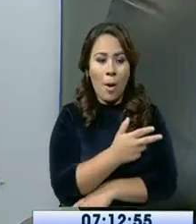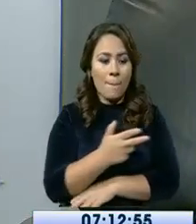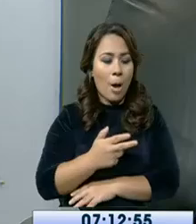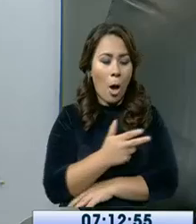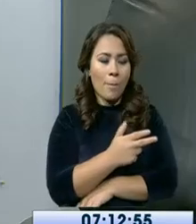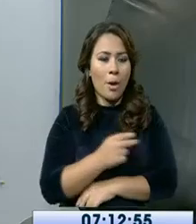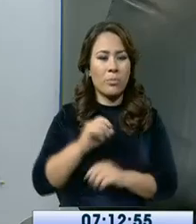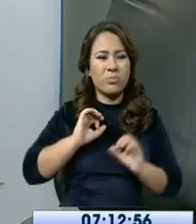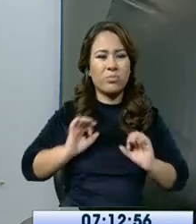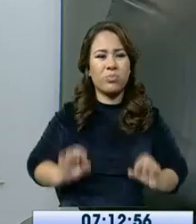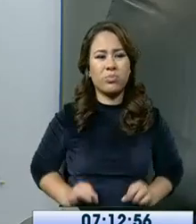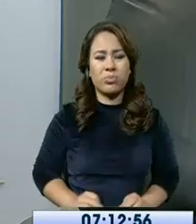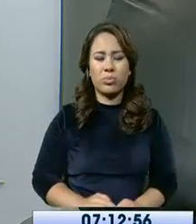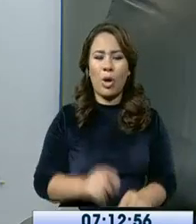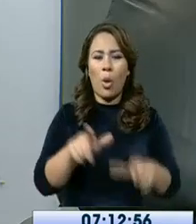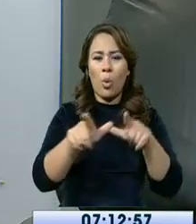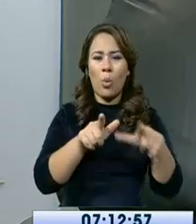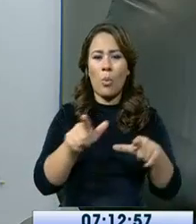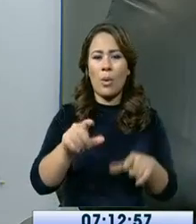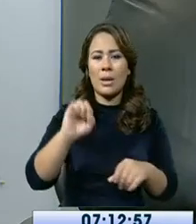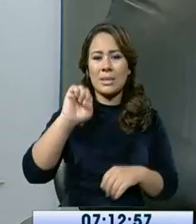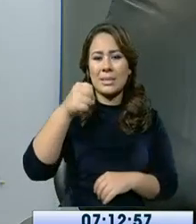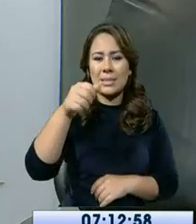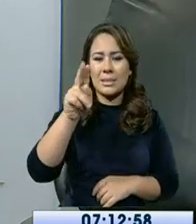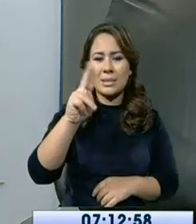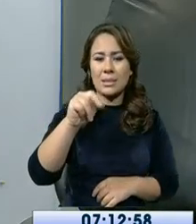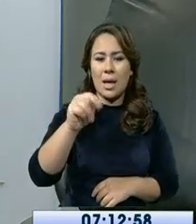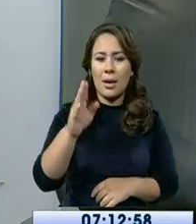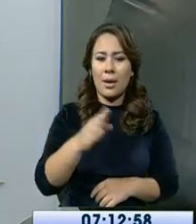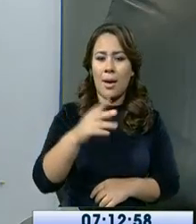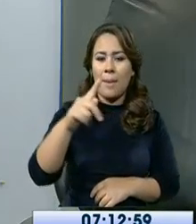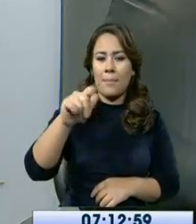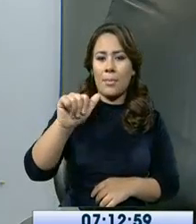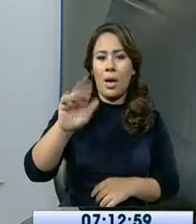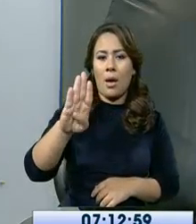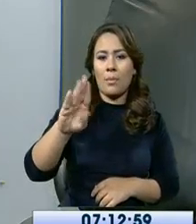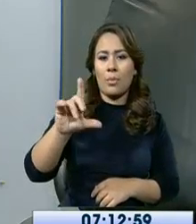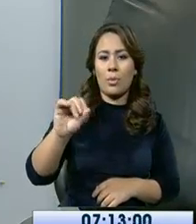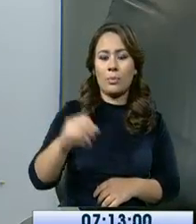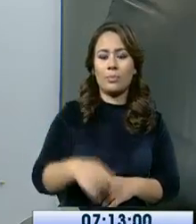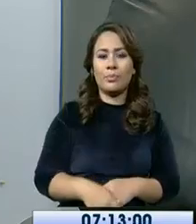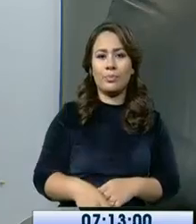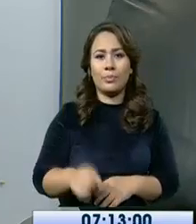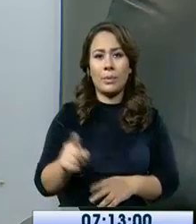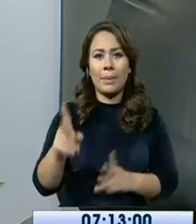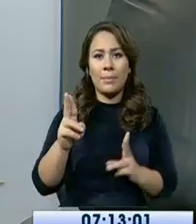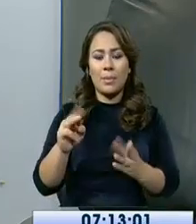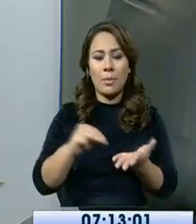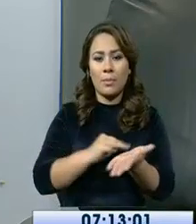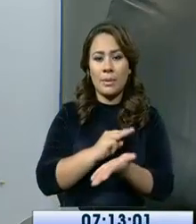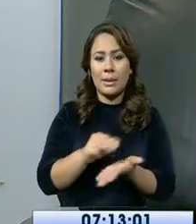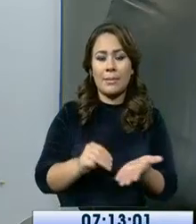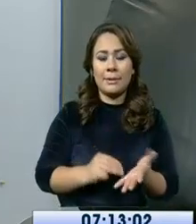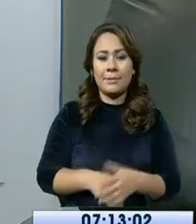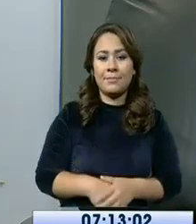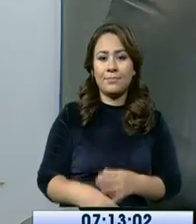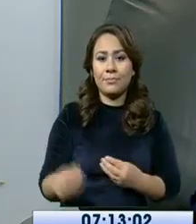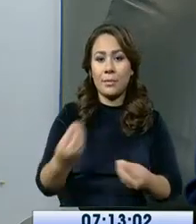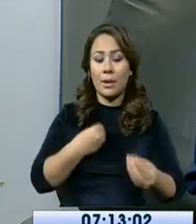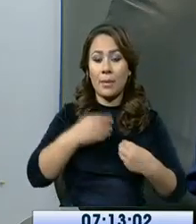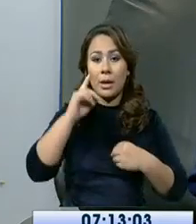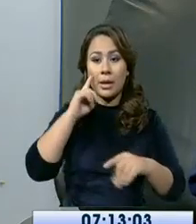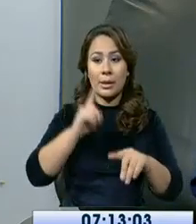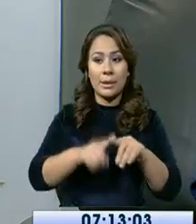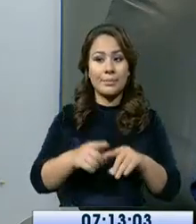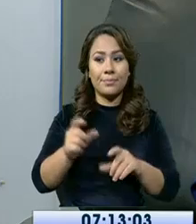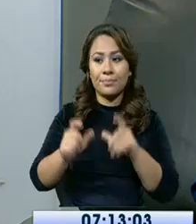bala en la parroquia San Pablo del cantón Puerto Viejo, capital de la provincia manabita. De acuerdo a la versión de